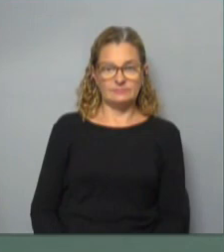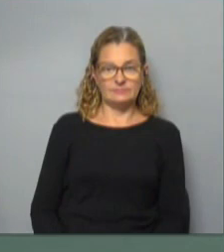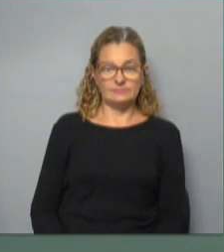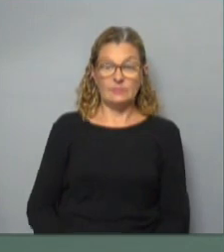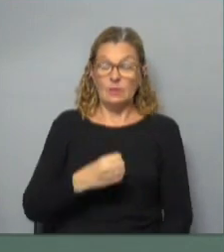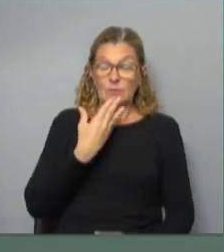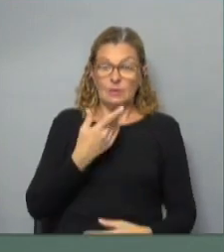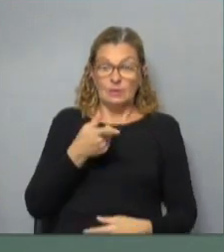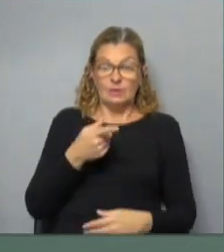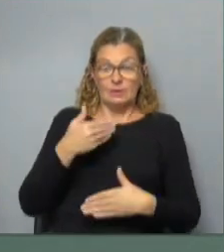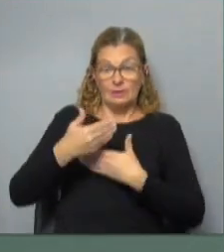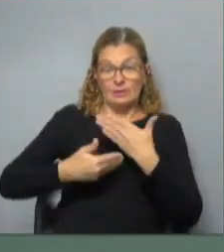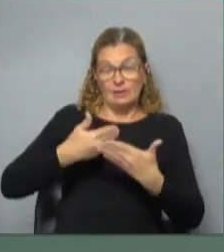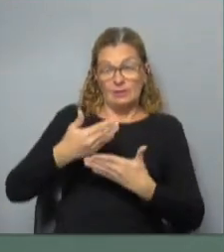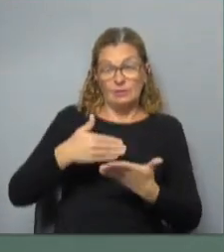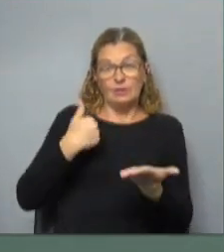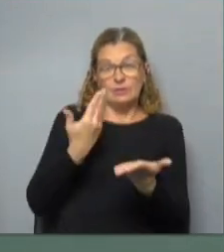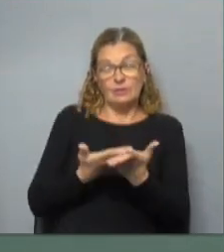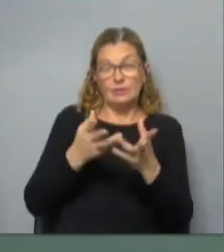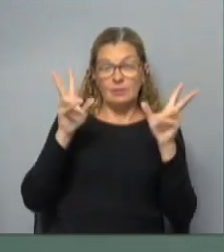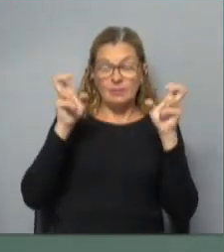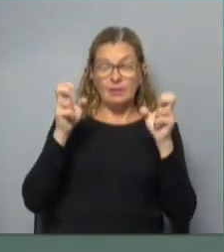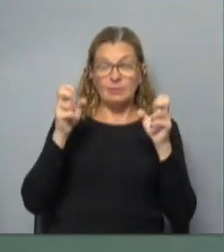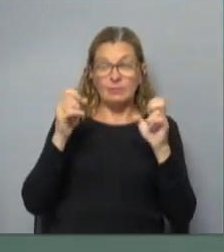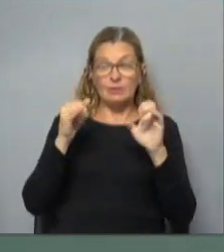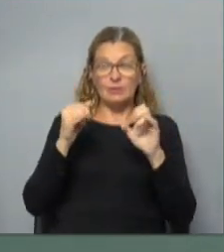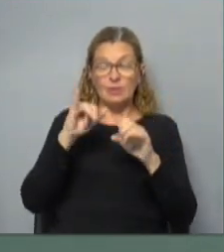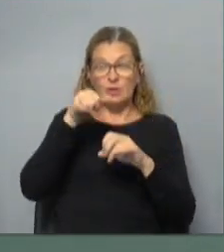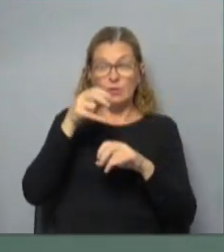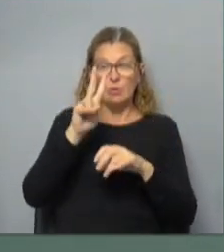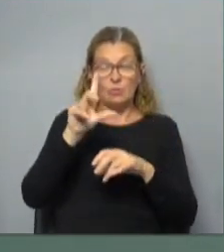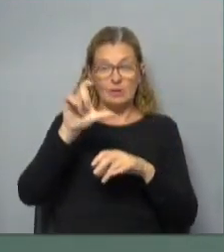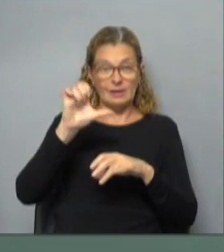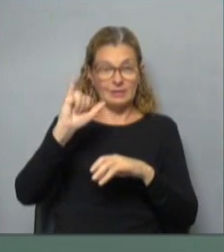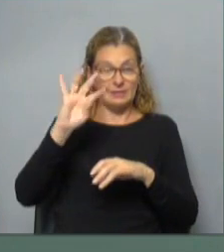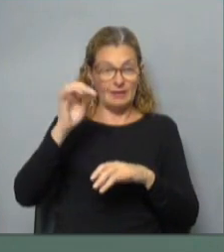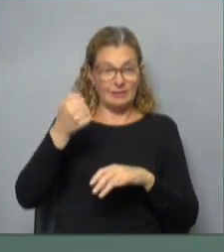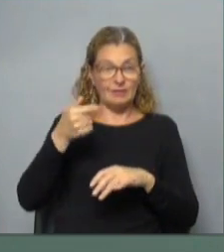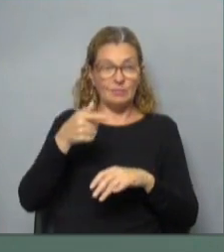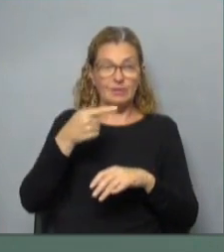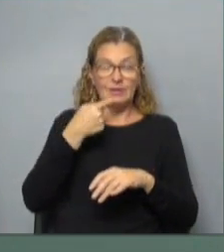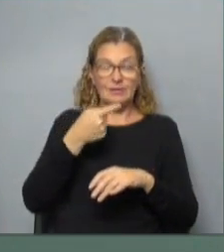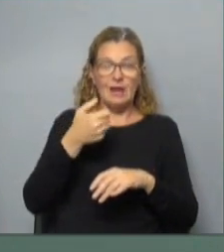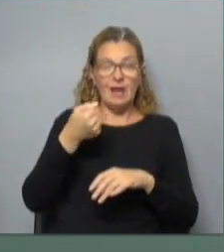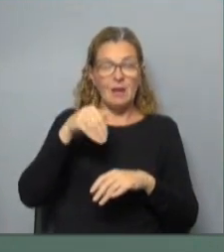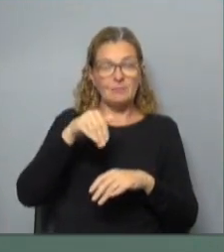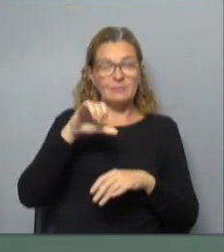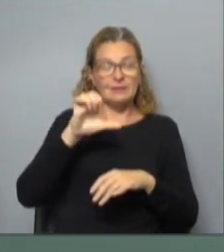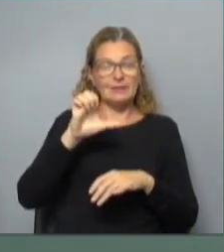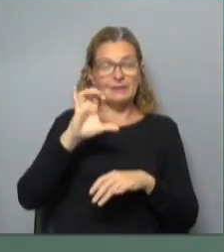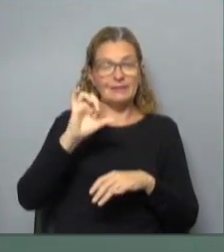bueno y el desarrollo del tema planteado por nuestra compañera julieta en esto más claro porque amnistía internacional es